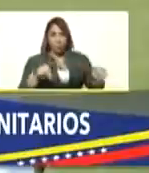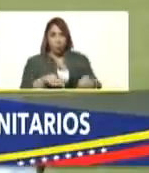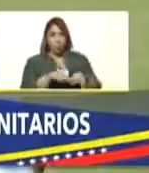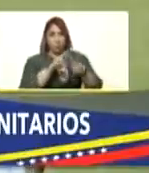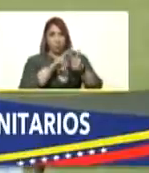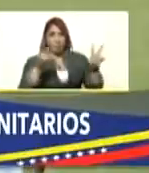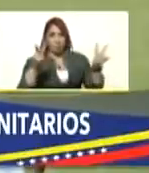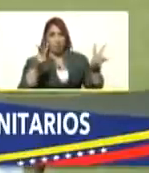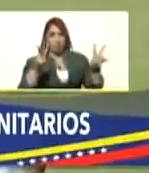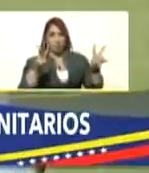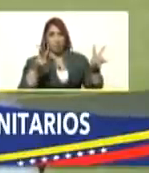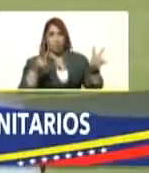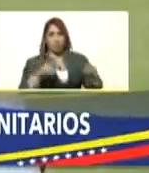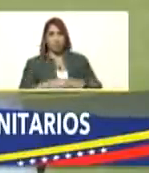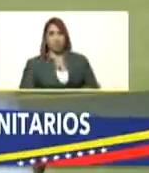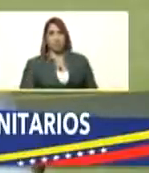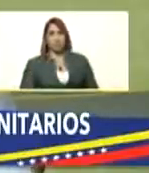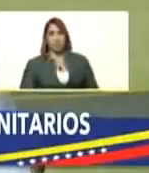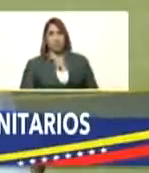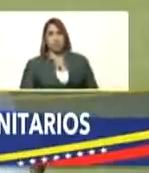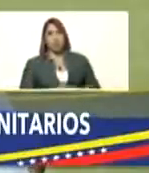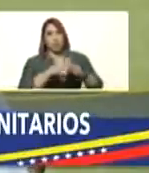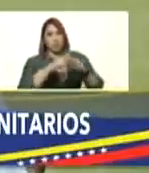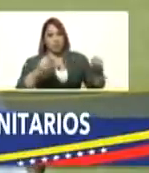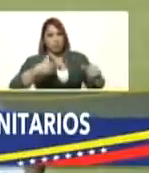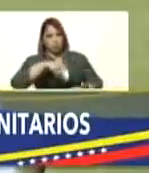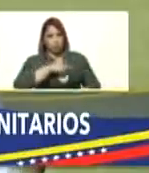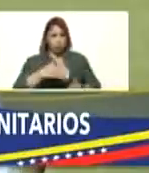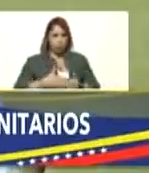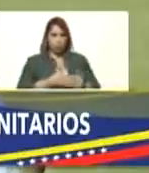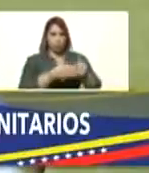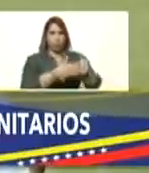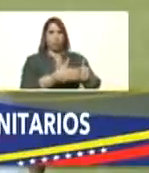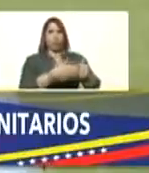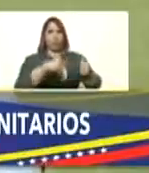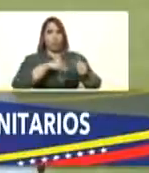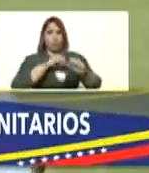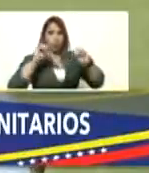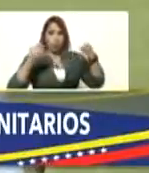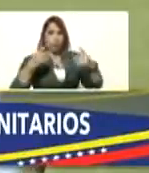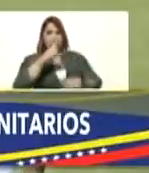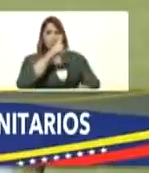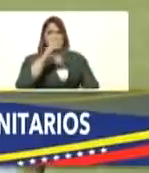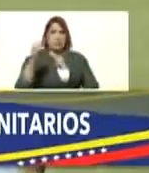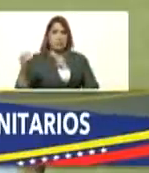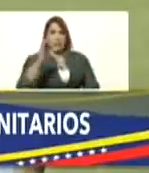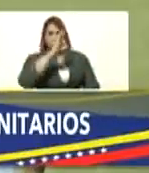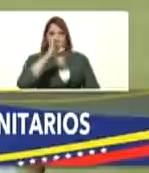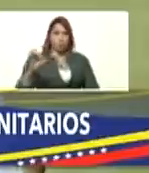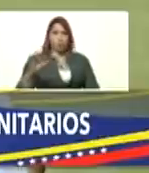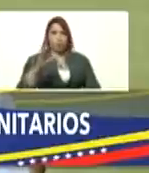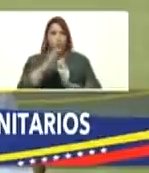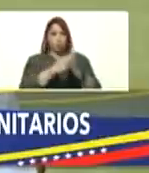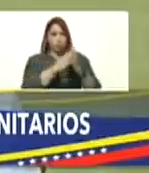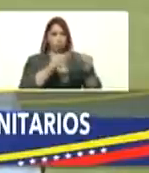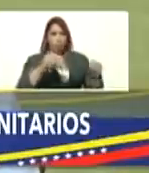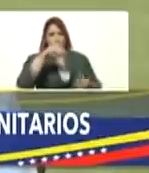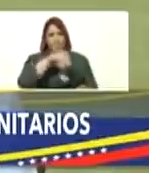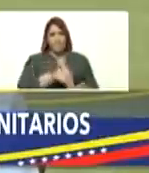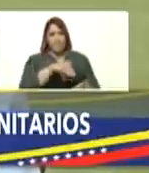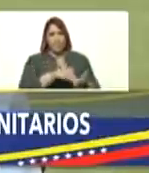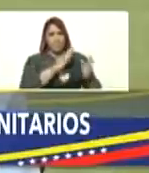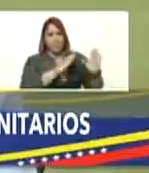paz fuese el territorio por el que nos íbamos a guiar. Y logramos que el 100% del territorio de Miranda estuviese organizado